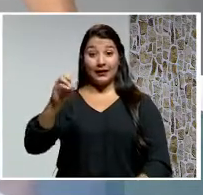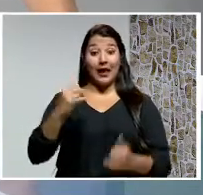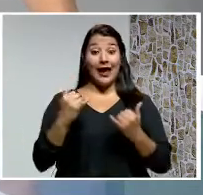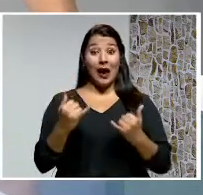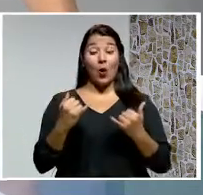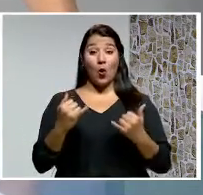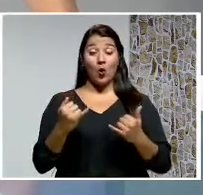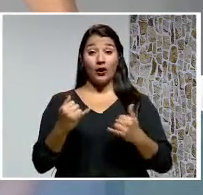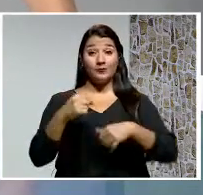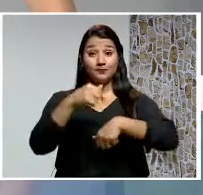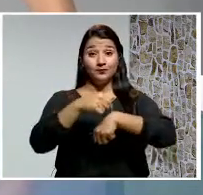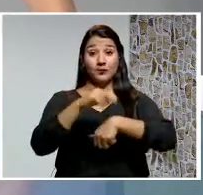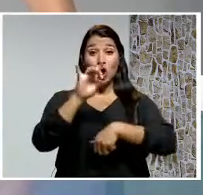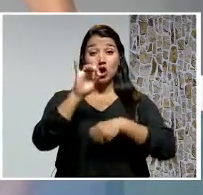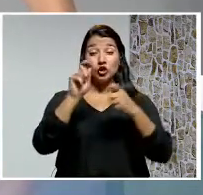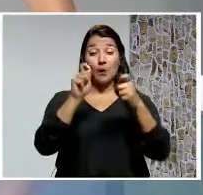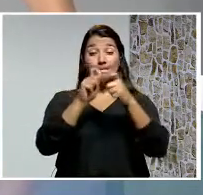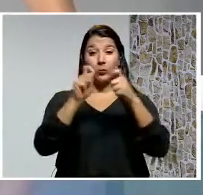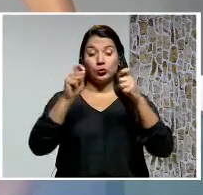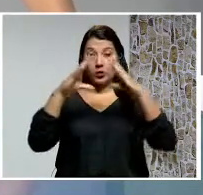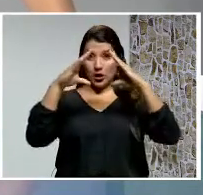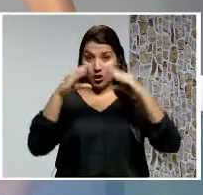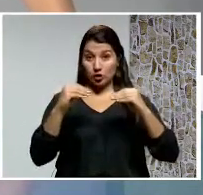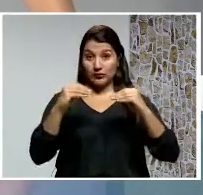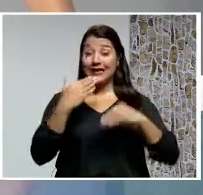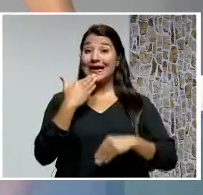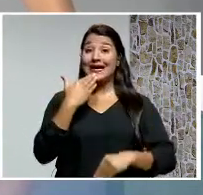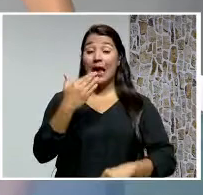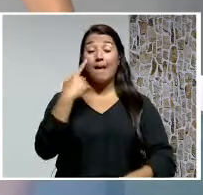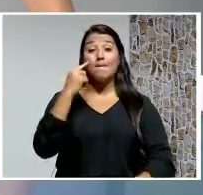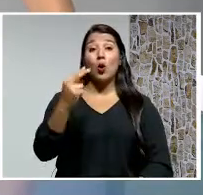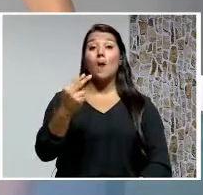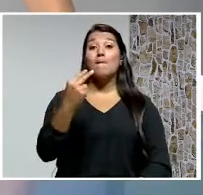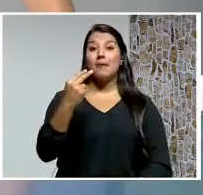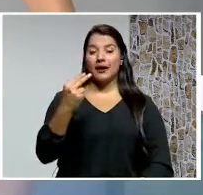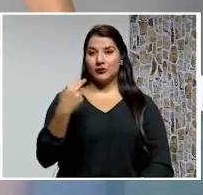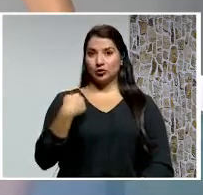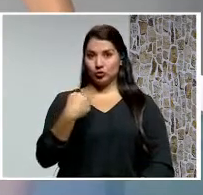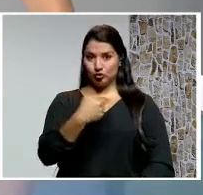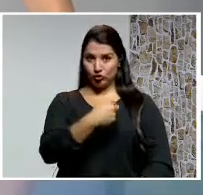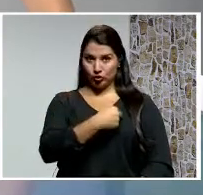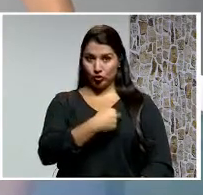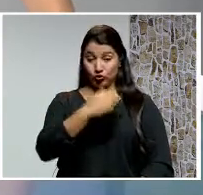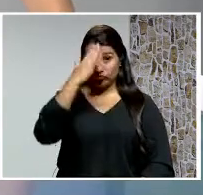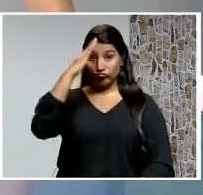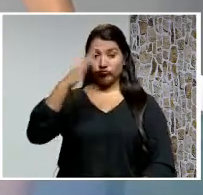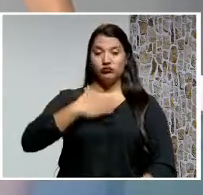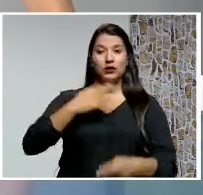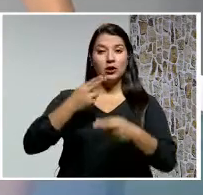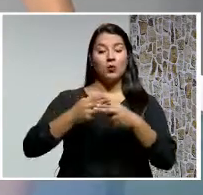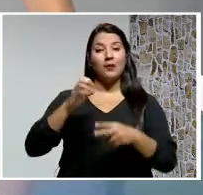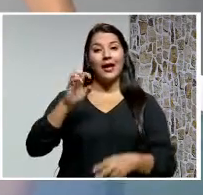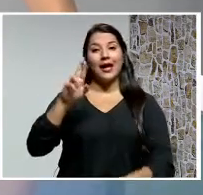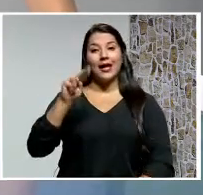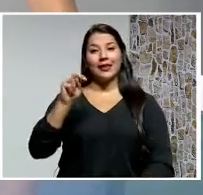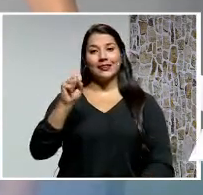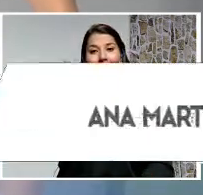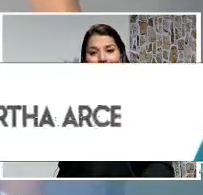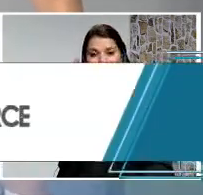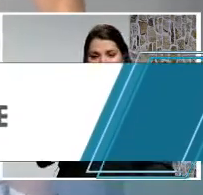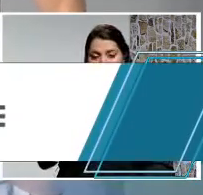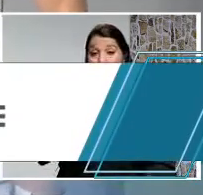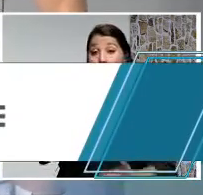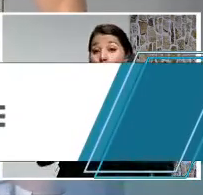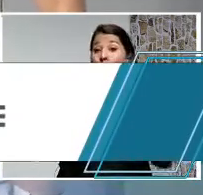vivo a las 8 en punto de la noche. Gracias por informarse con nosotros. Los saluda Ernesto Rivera. Muy